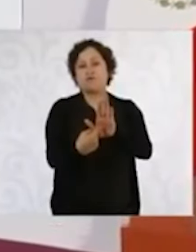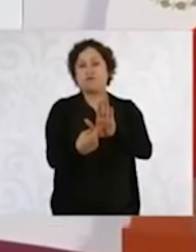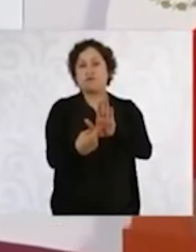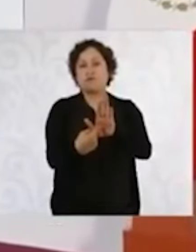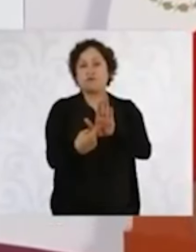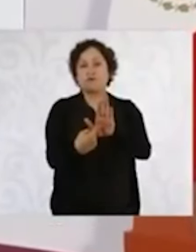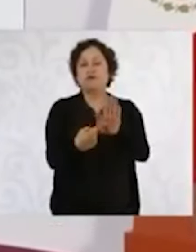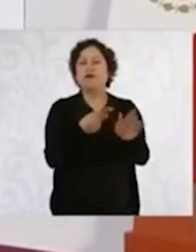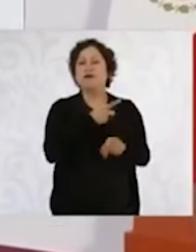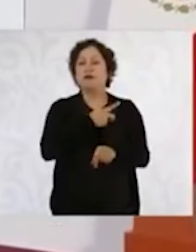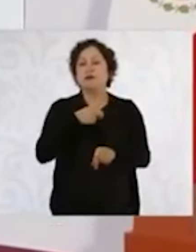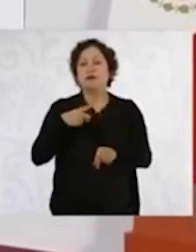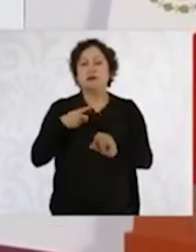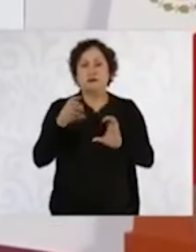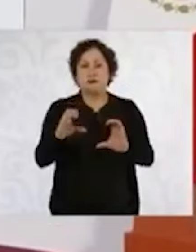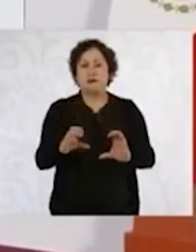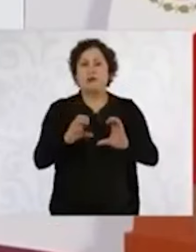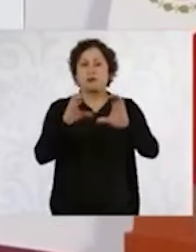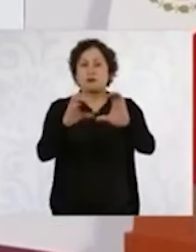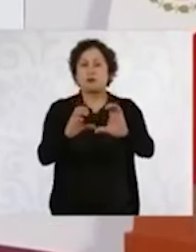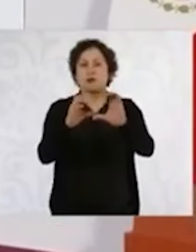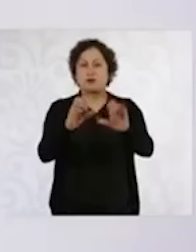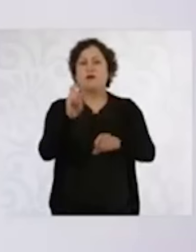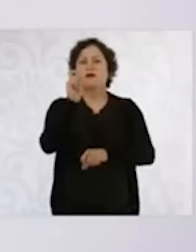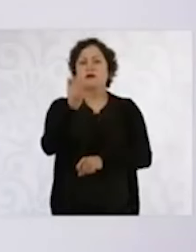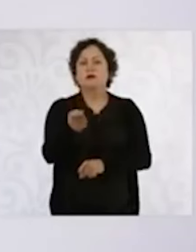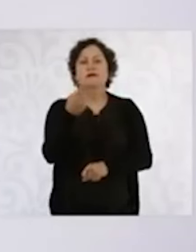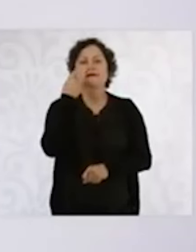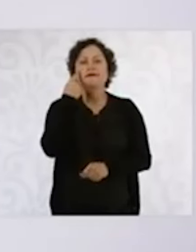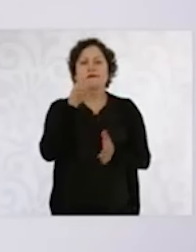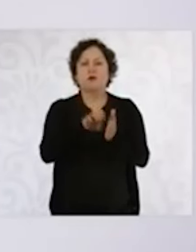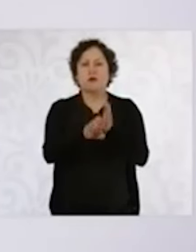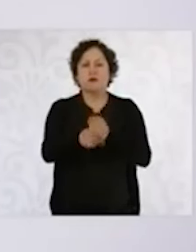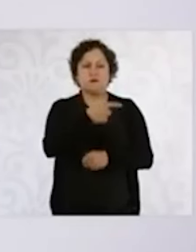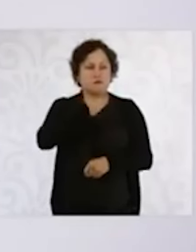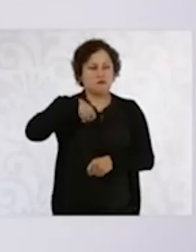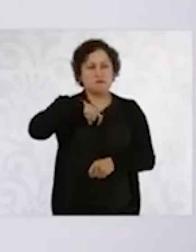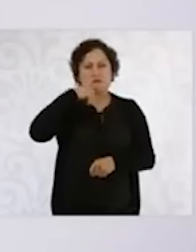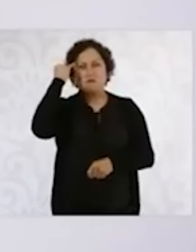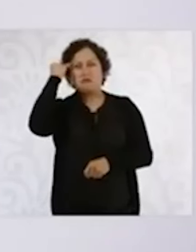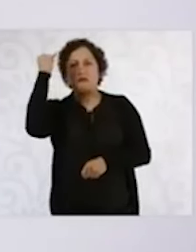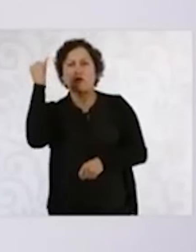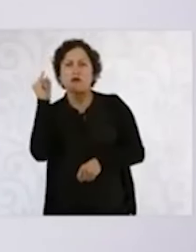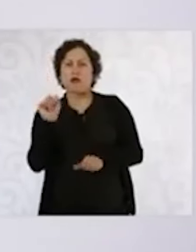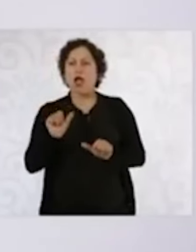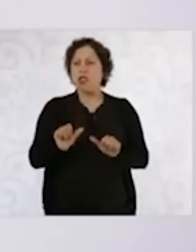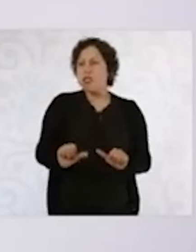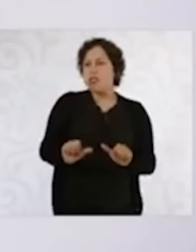nuestro... Nosotros no creemos en los privilegios.